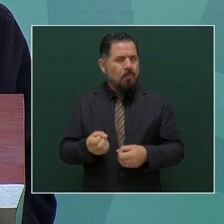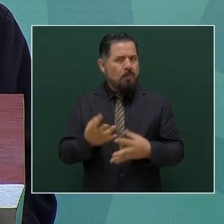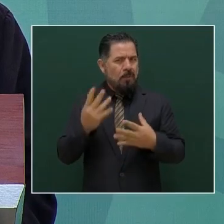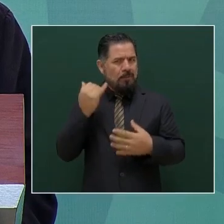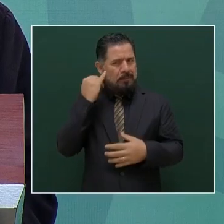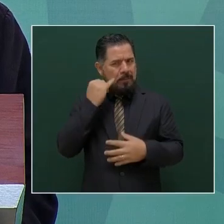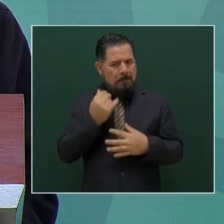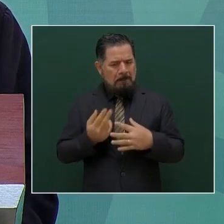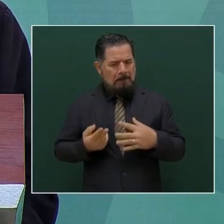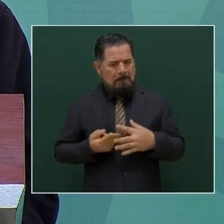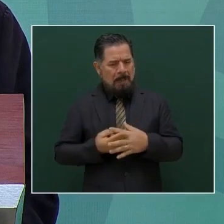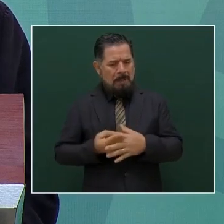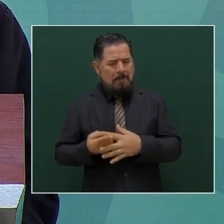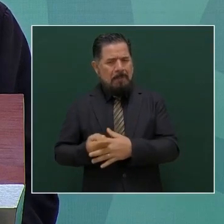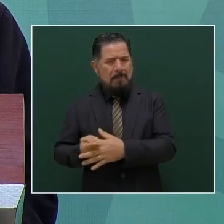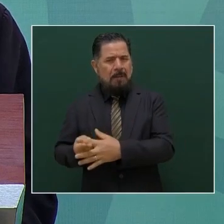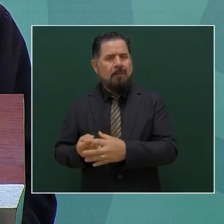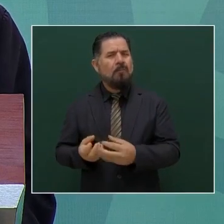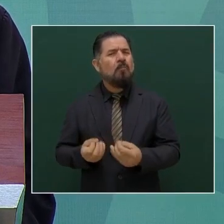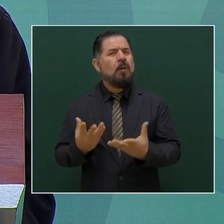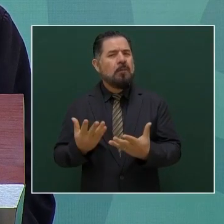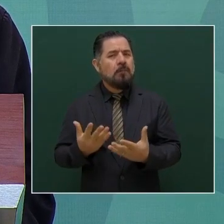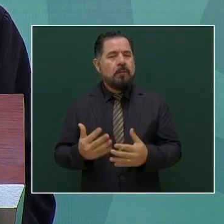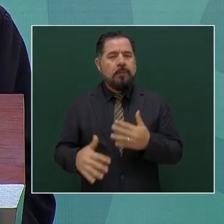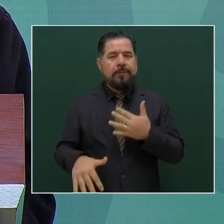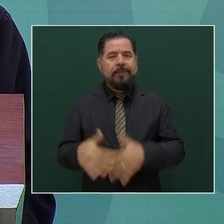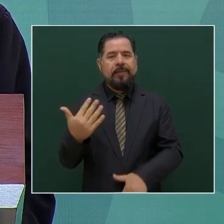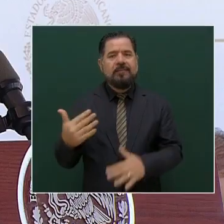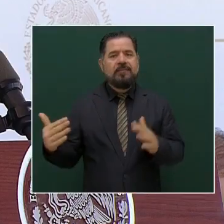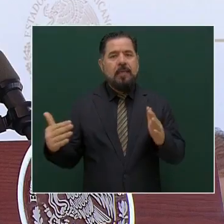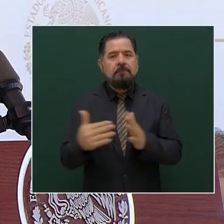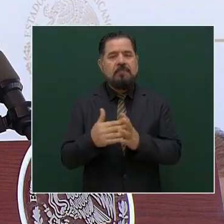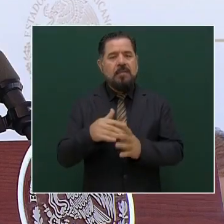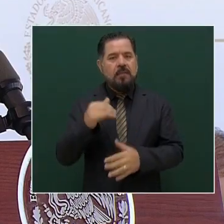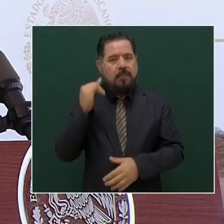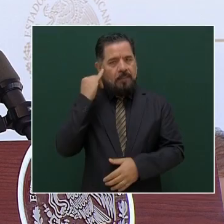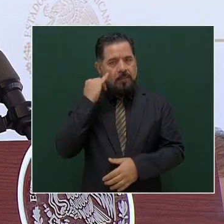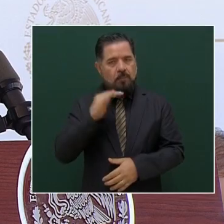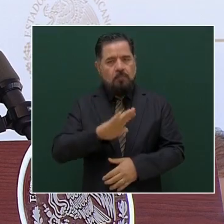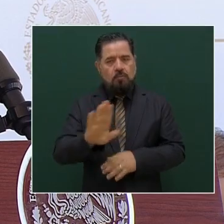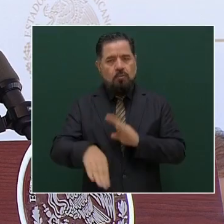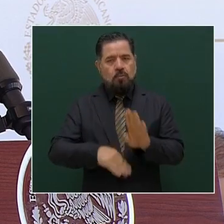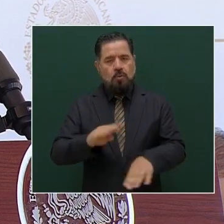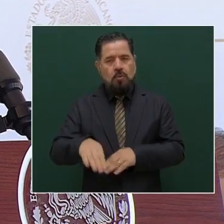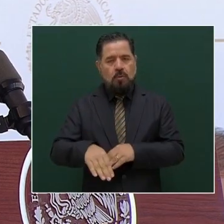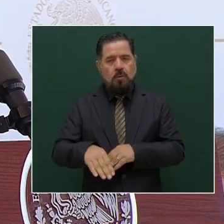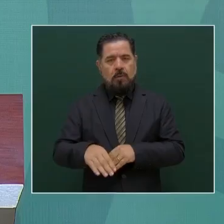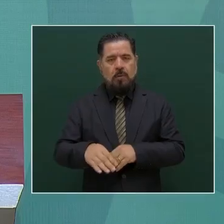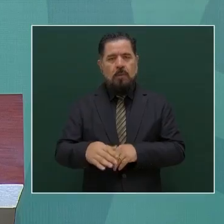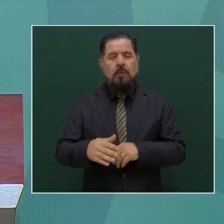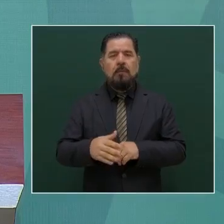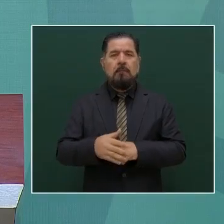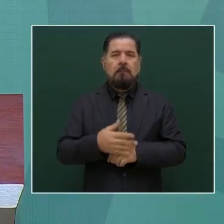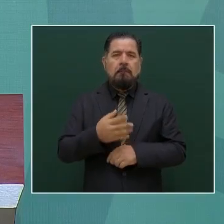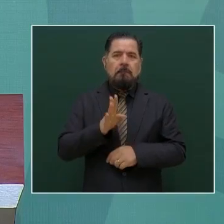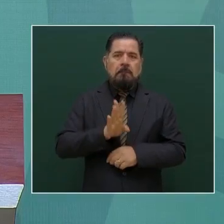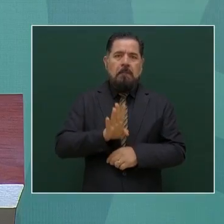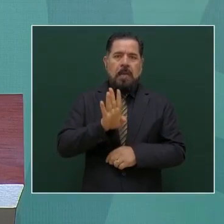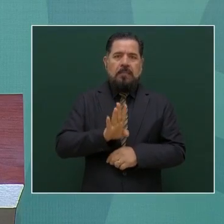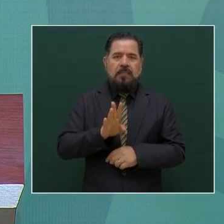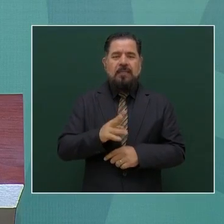a más de 15,000 yaquis. Fue como una segunda